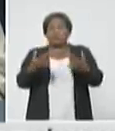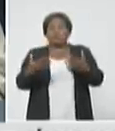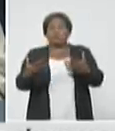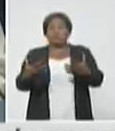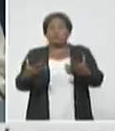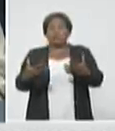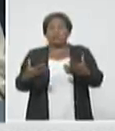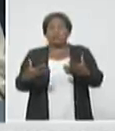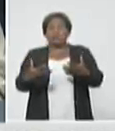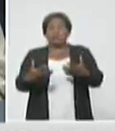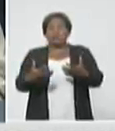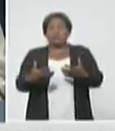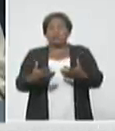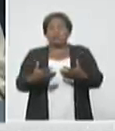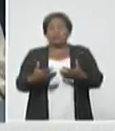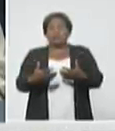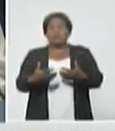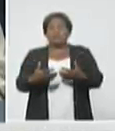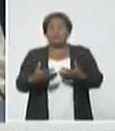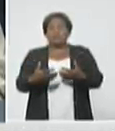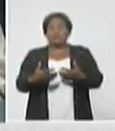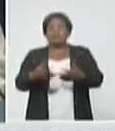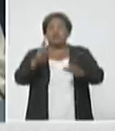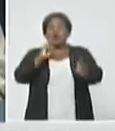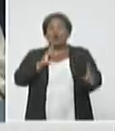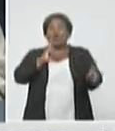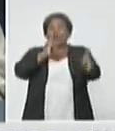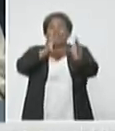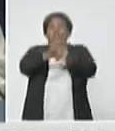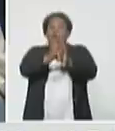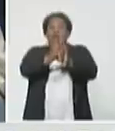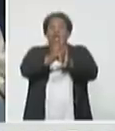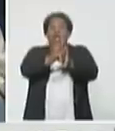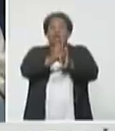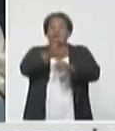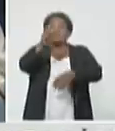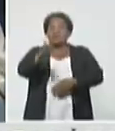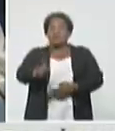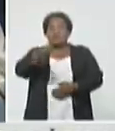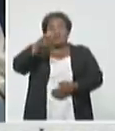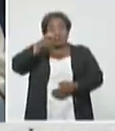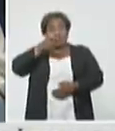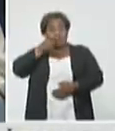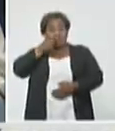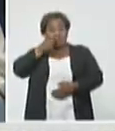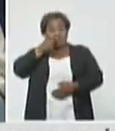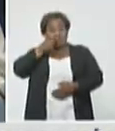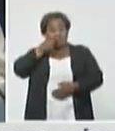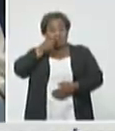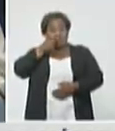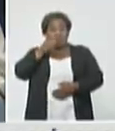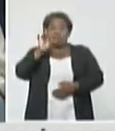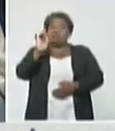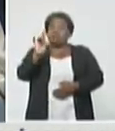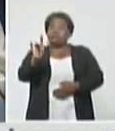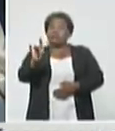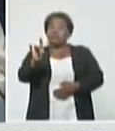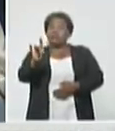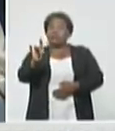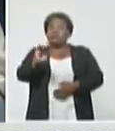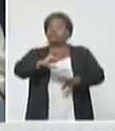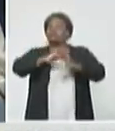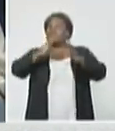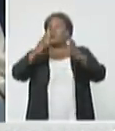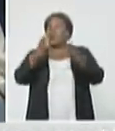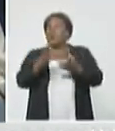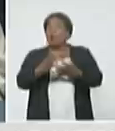porque tanto los contactos, los que están en vigilancia, los sospechosos, es producto